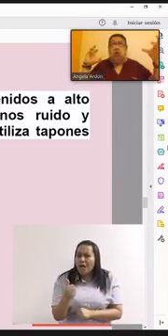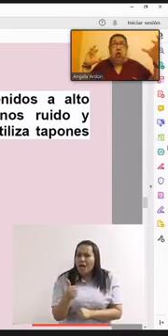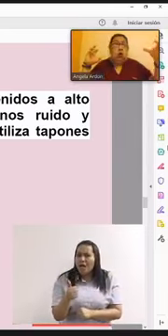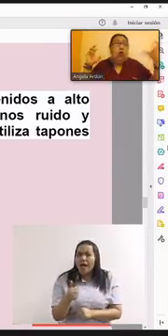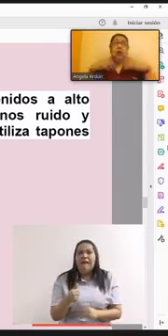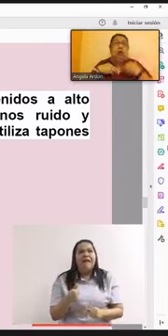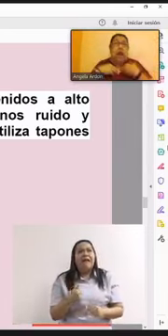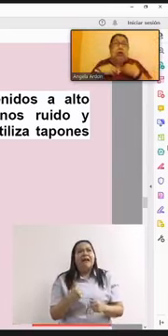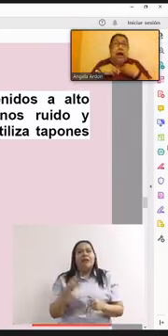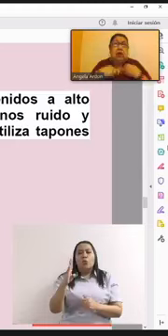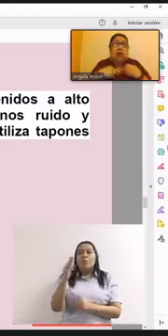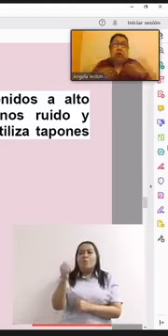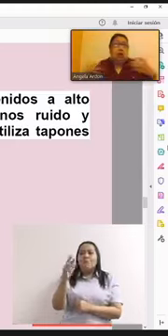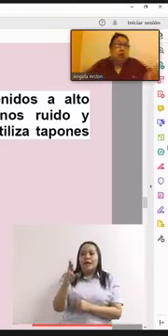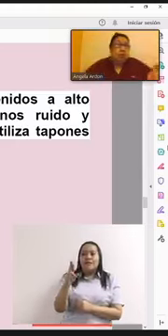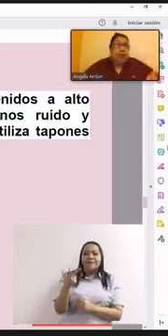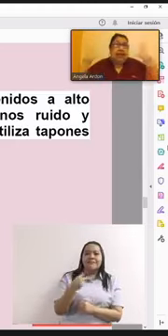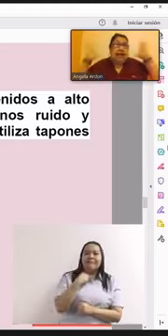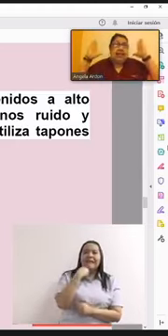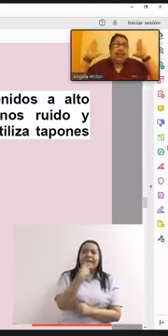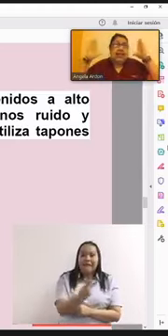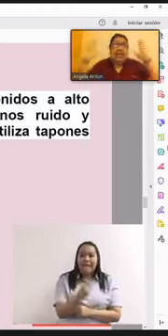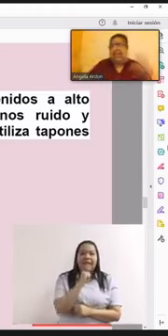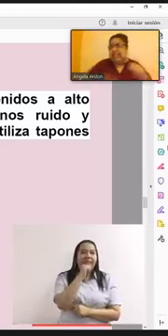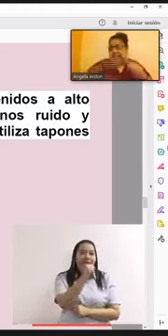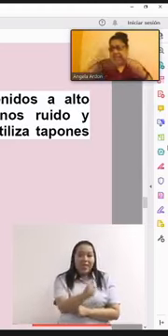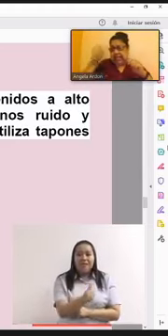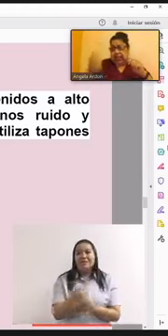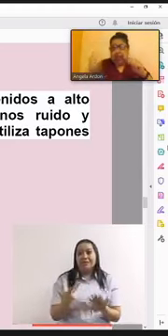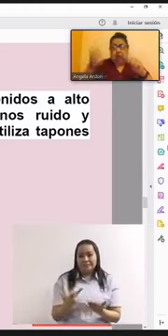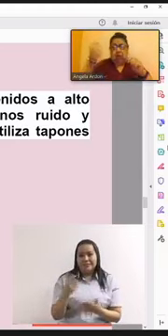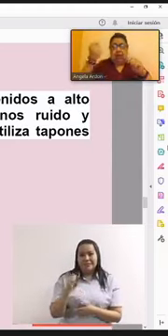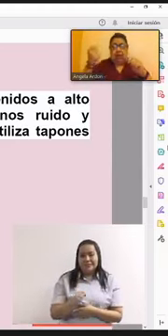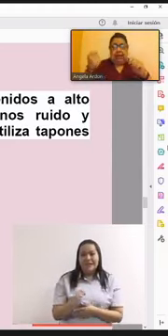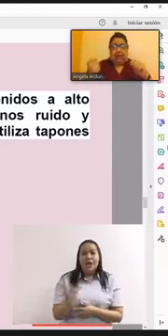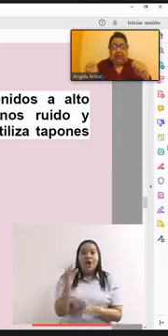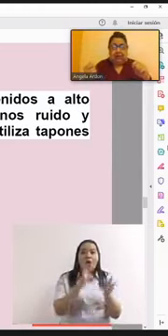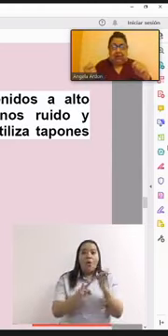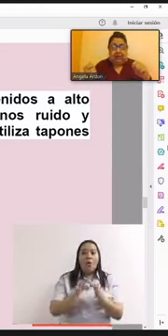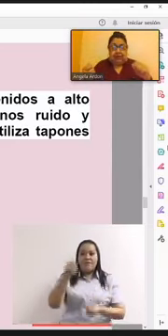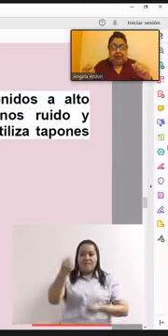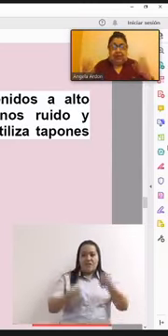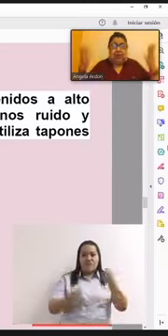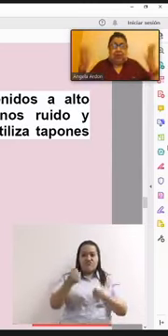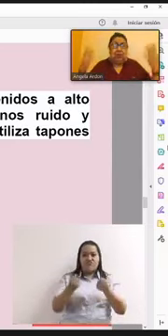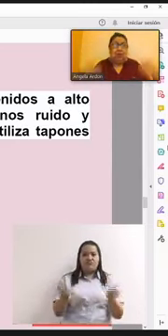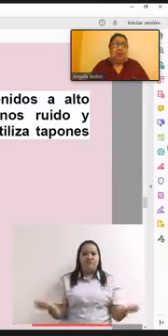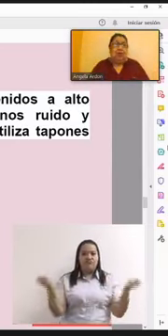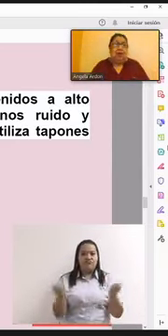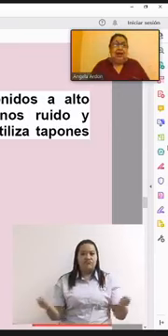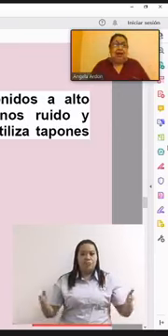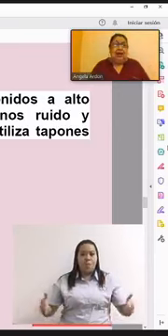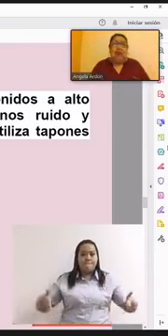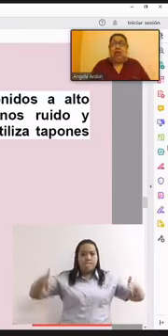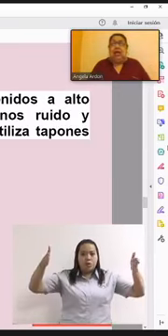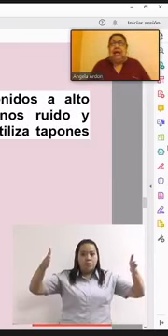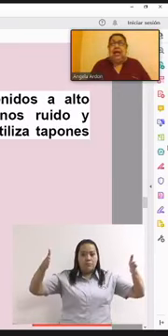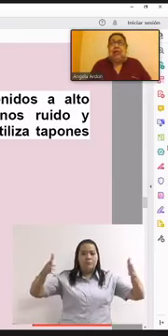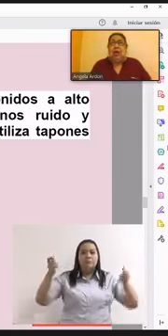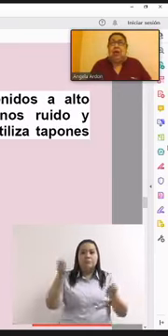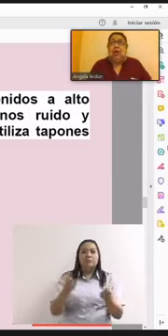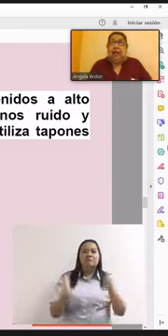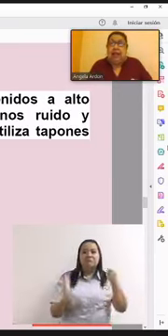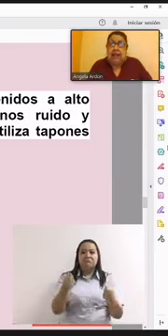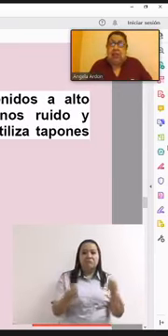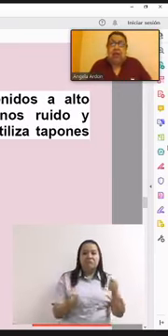bus o en nuestro carro con ventanas cerradas y a todo volumen el carro. Dios mío. Eso sí,